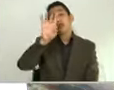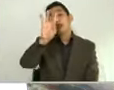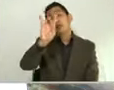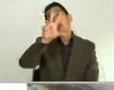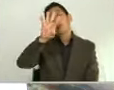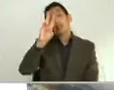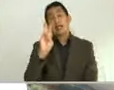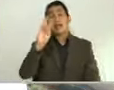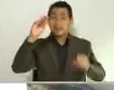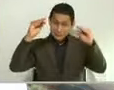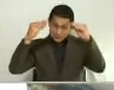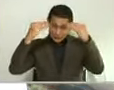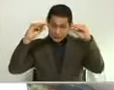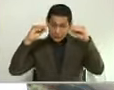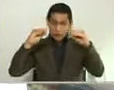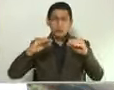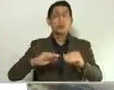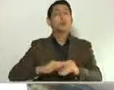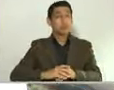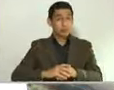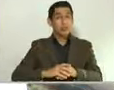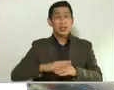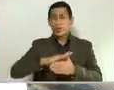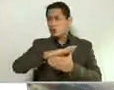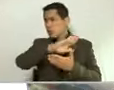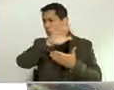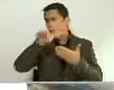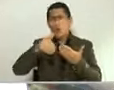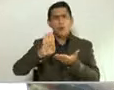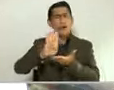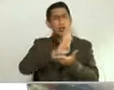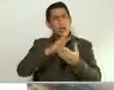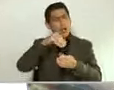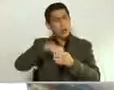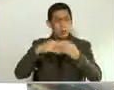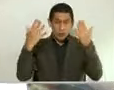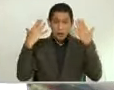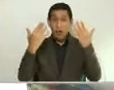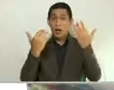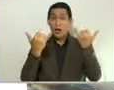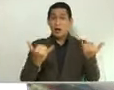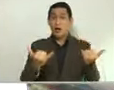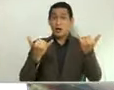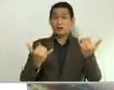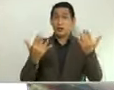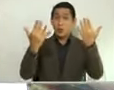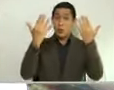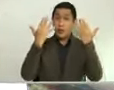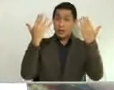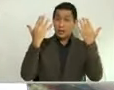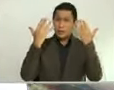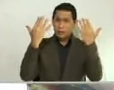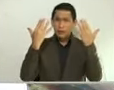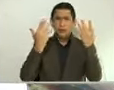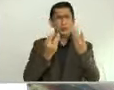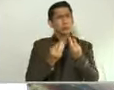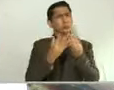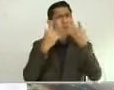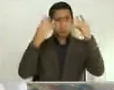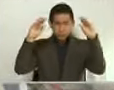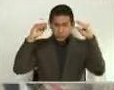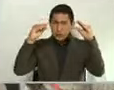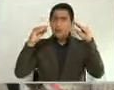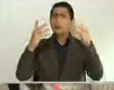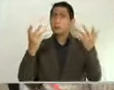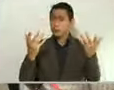41.836 cámaras, Ricardo. Esto nos pone como la tercera ciudad en el mundo con más cámaras por cada 1,000 habitantes.